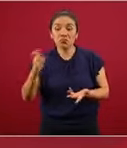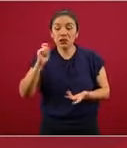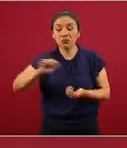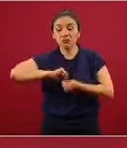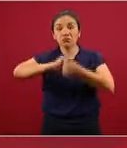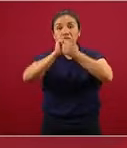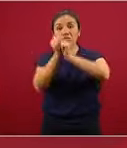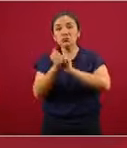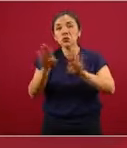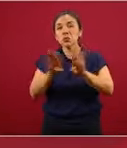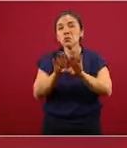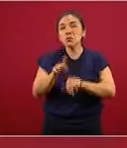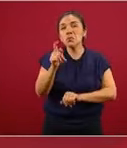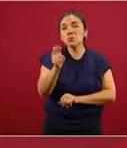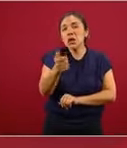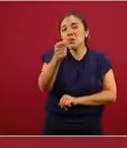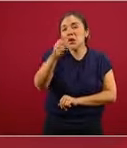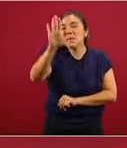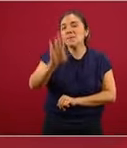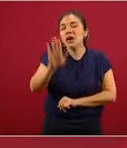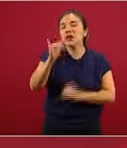fenómeno semejante a la influenza.